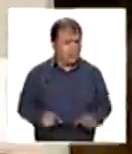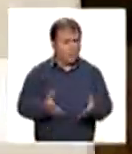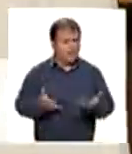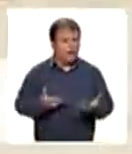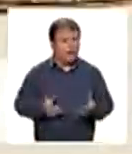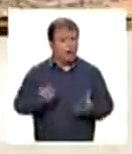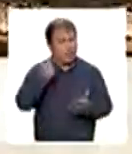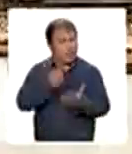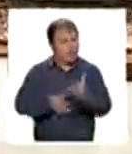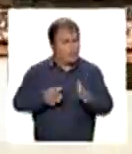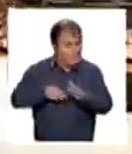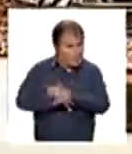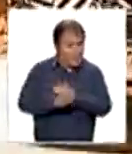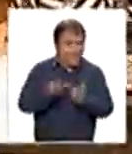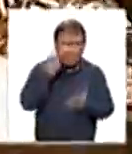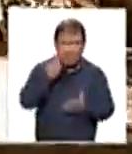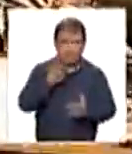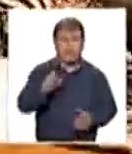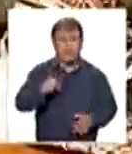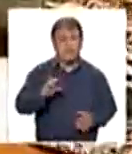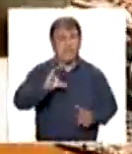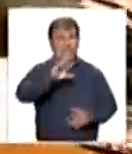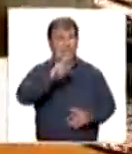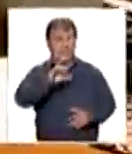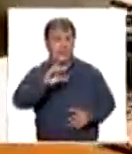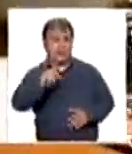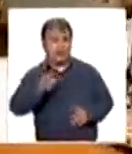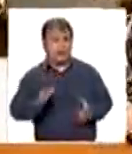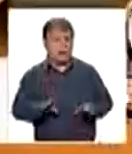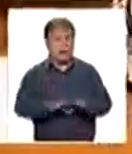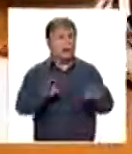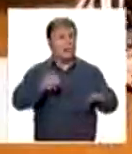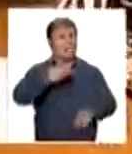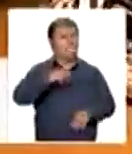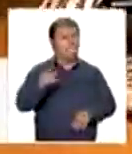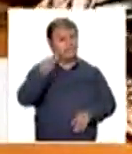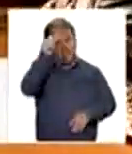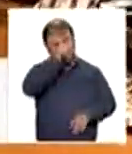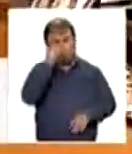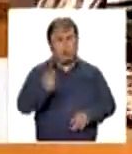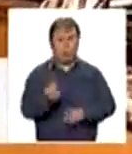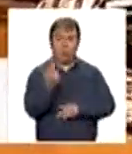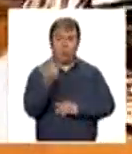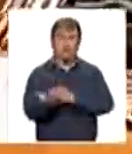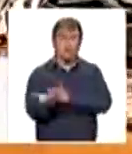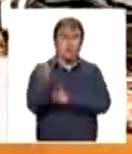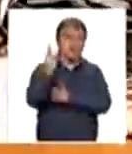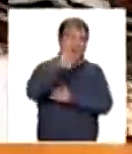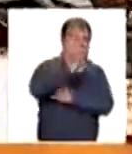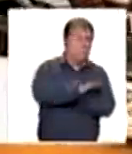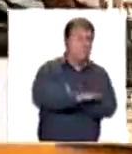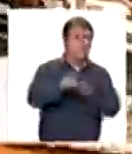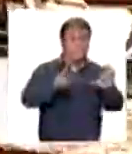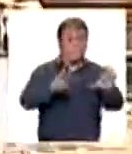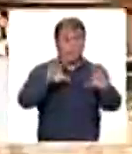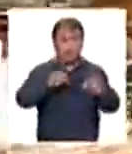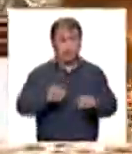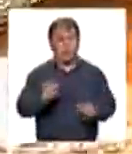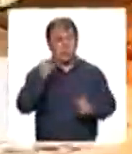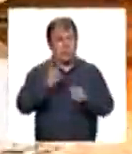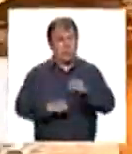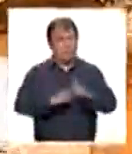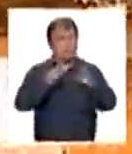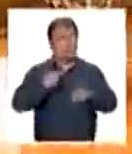algún costo para poder ingresar a este lugar? Claro que sí. Casacor abre de martes a domingo, de 11 de la mañana a 7 de la noche. El último día es